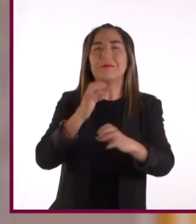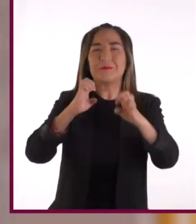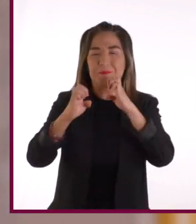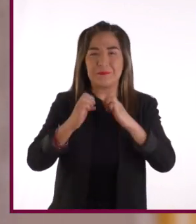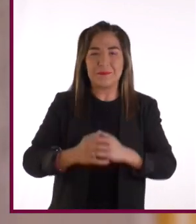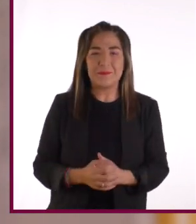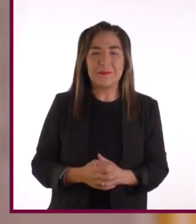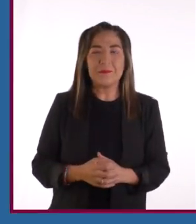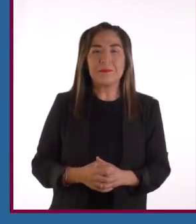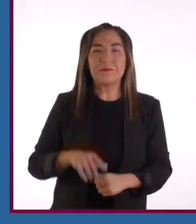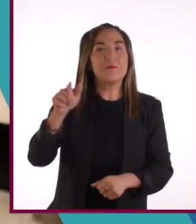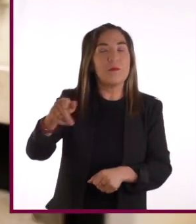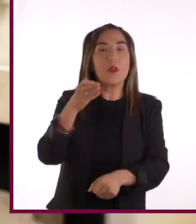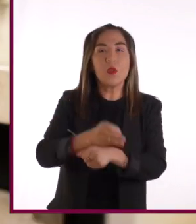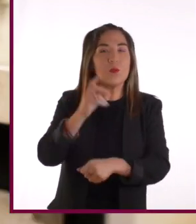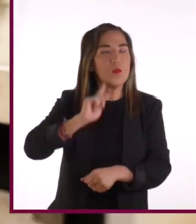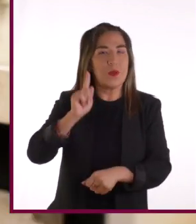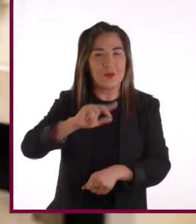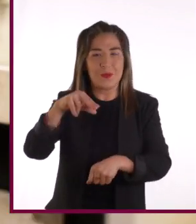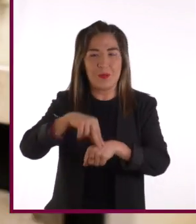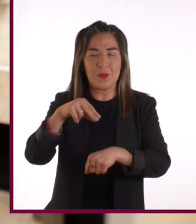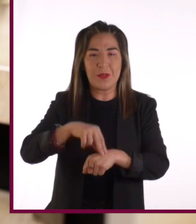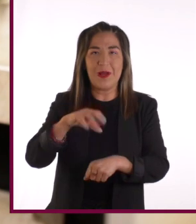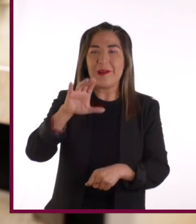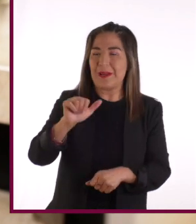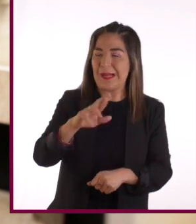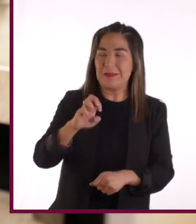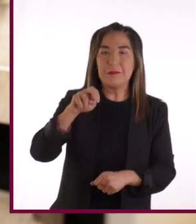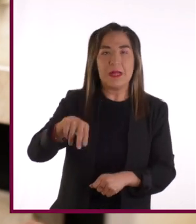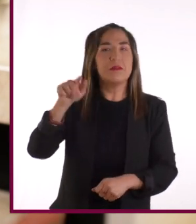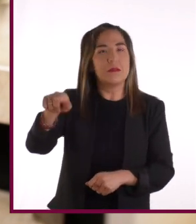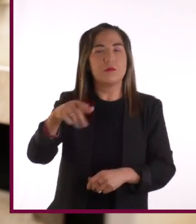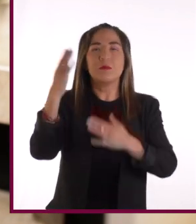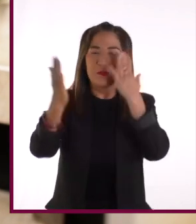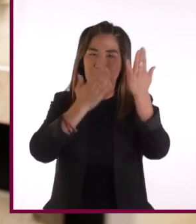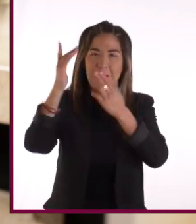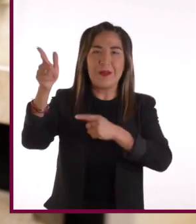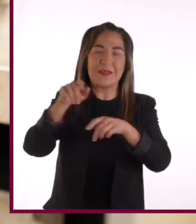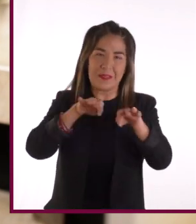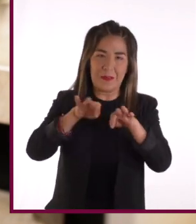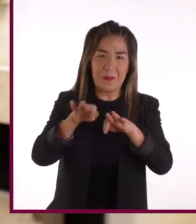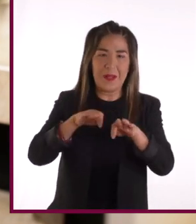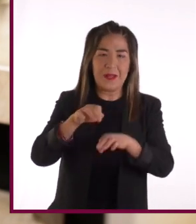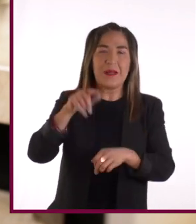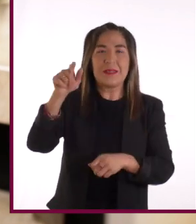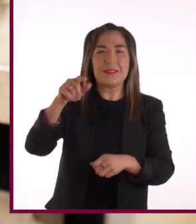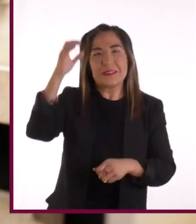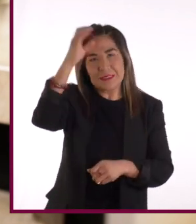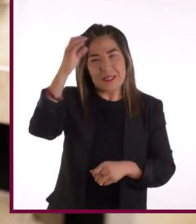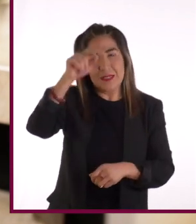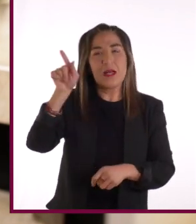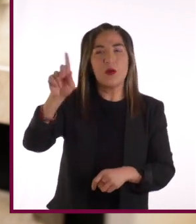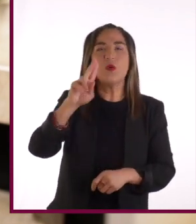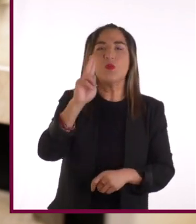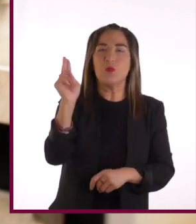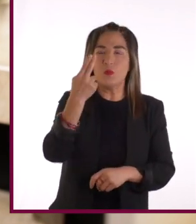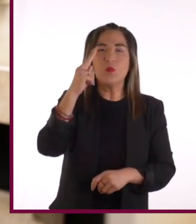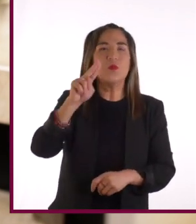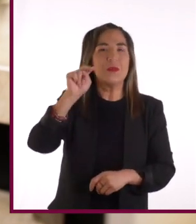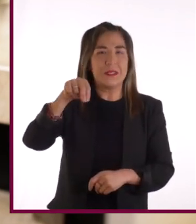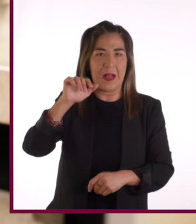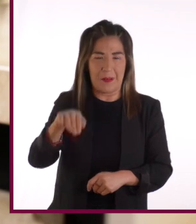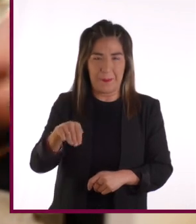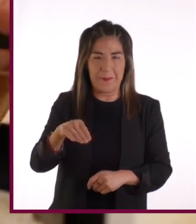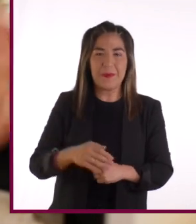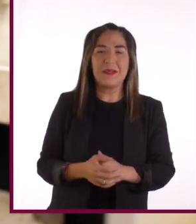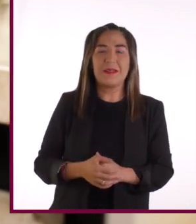entrevista. Vamos a verla. Estamos con la doctora Carmen Martínez Adame, quien labora en el Departamento de Matemáticas de la Facultad de Ciencias de la Universidad